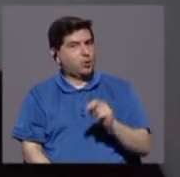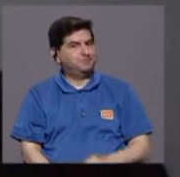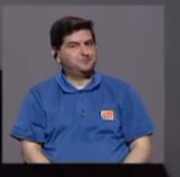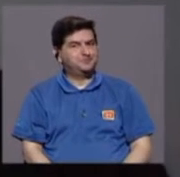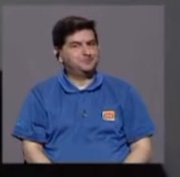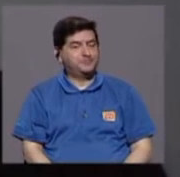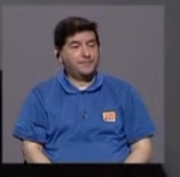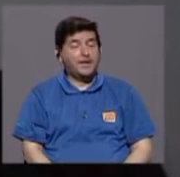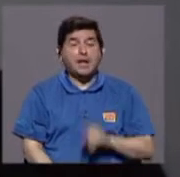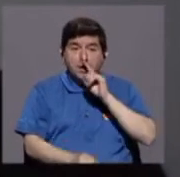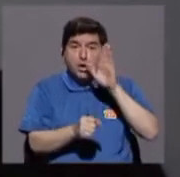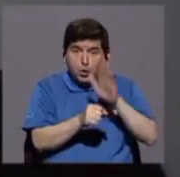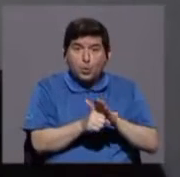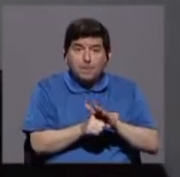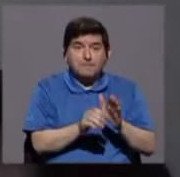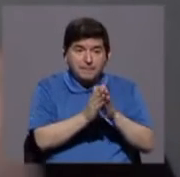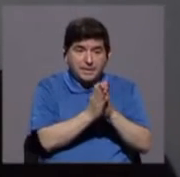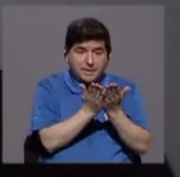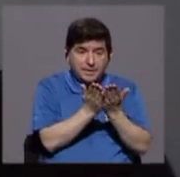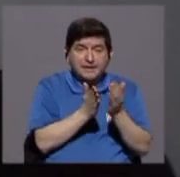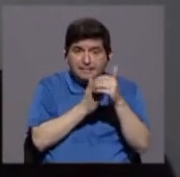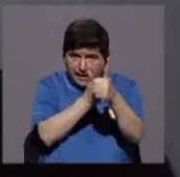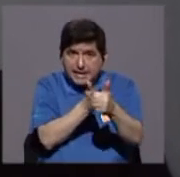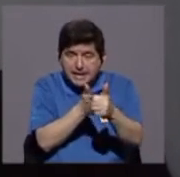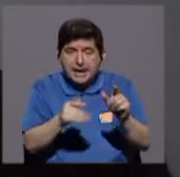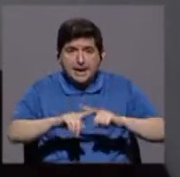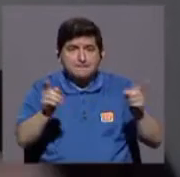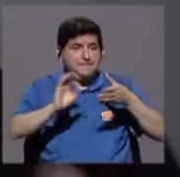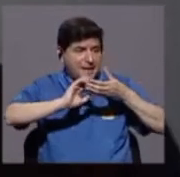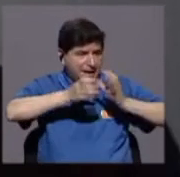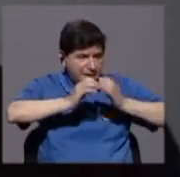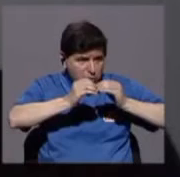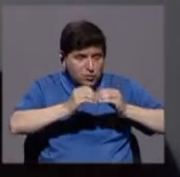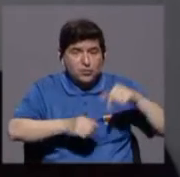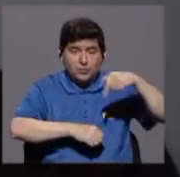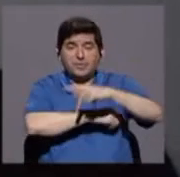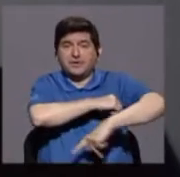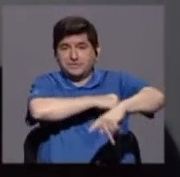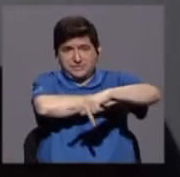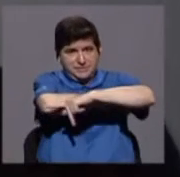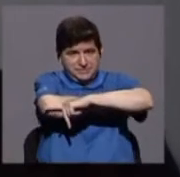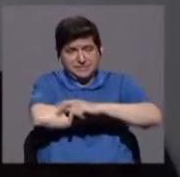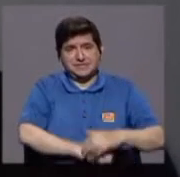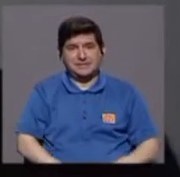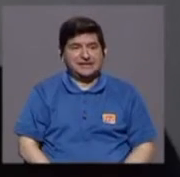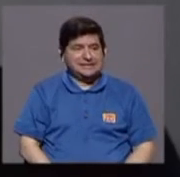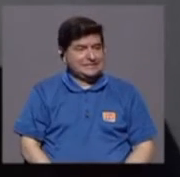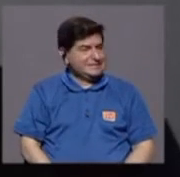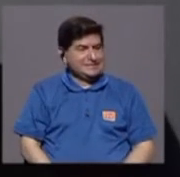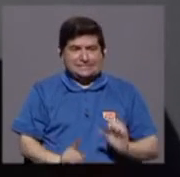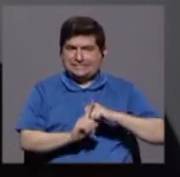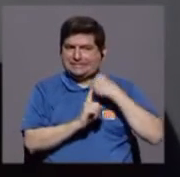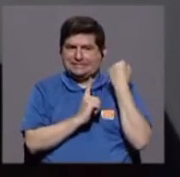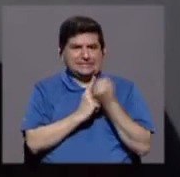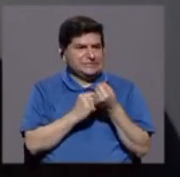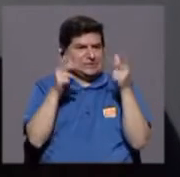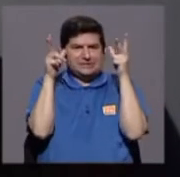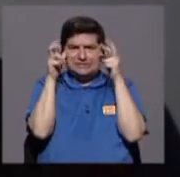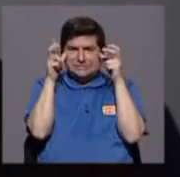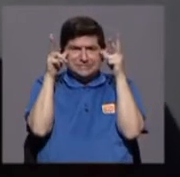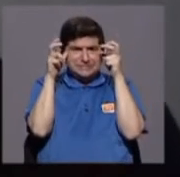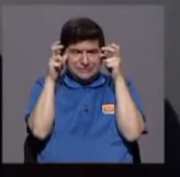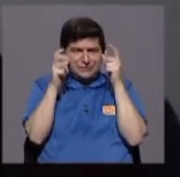aunque estén cumpliendo el manual, los números de vivir en este país los llevan a esa percepción